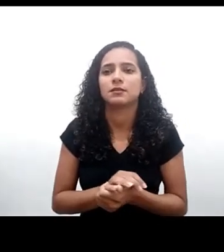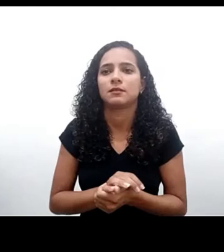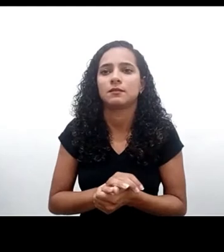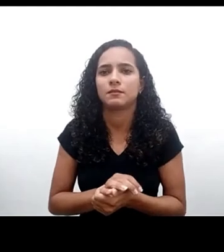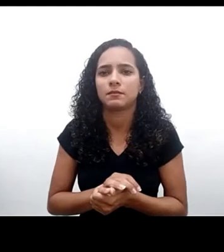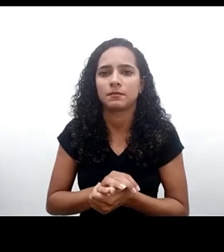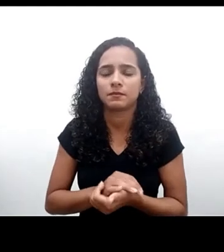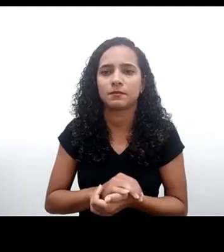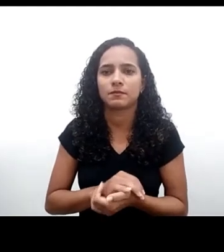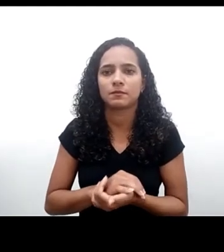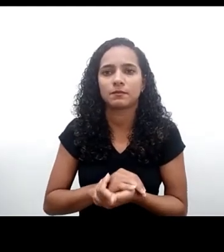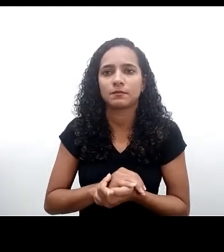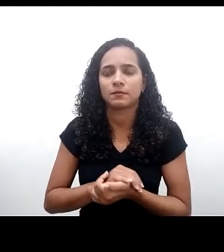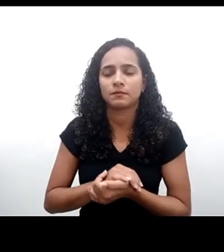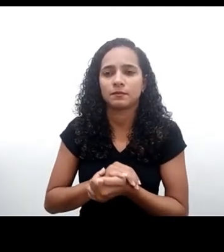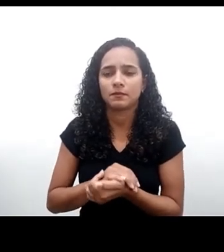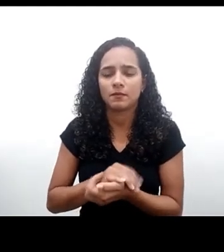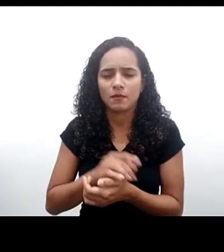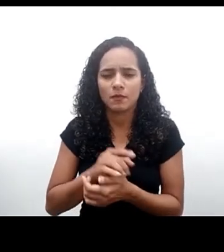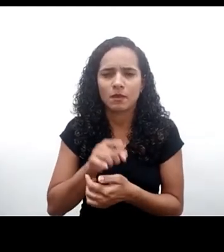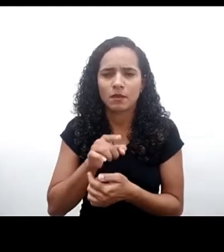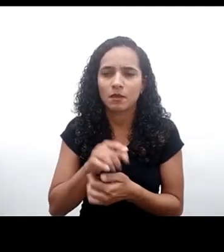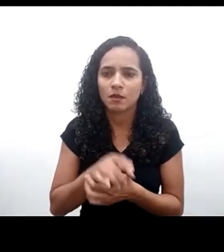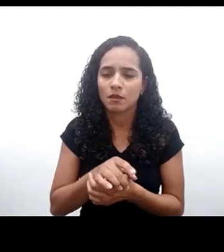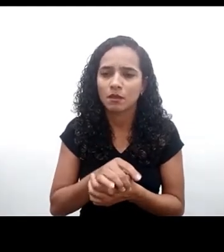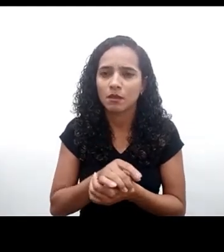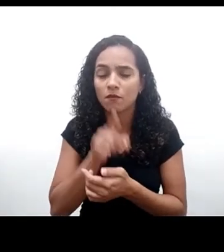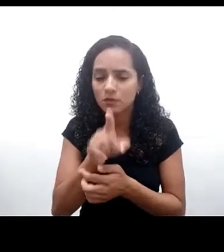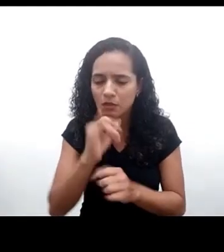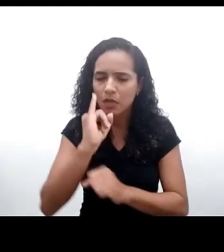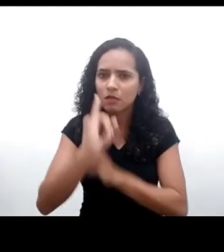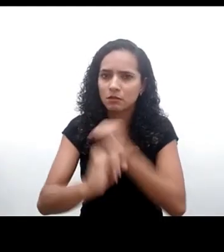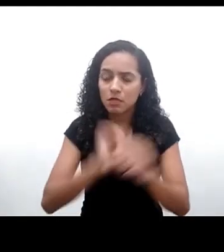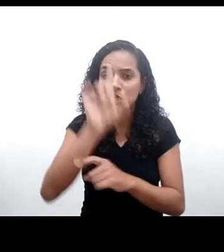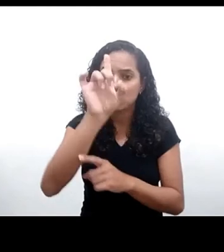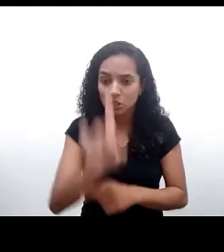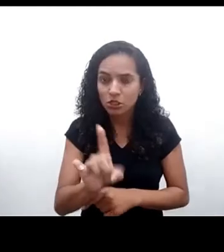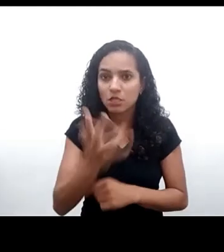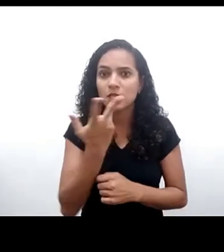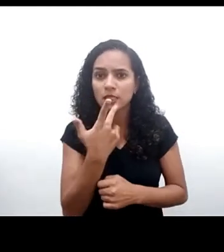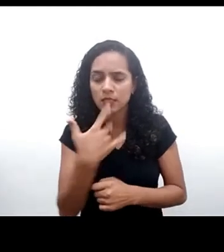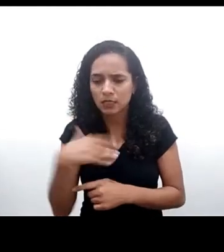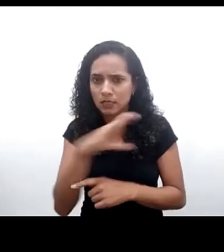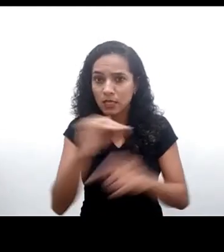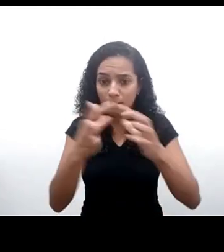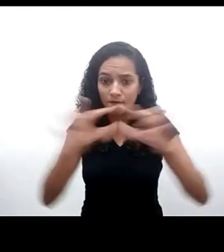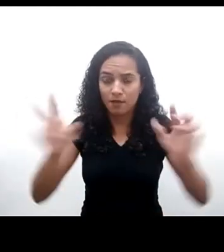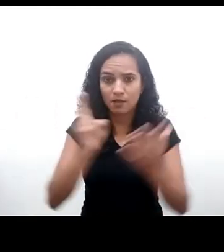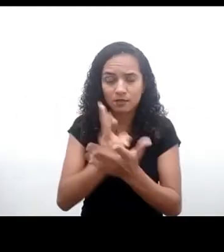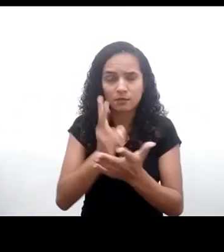torno digital y derechos de los niños en una misma oración, solían representar que iban a hablar sobre cómo mantenernos alejados de las